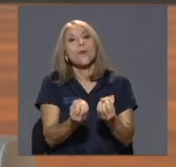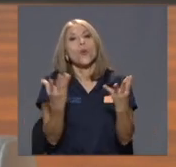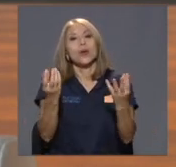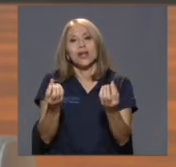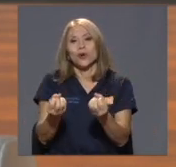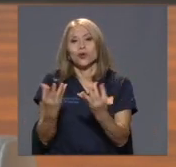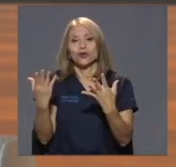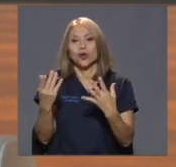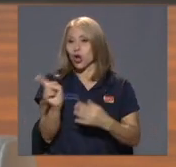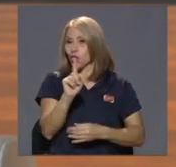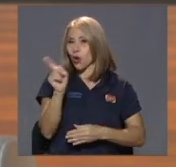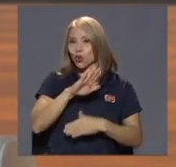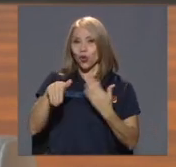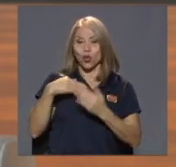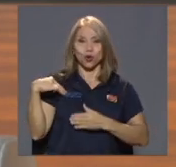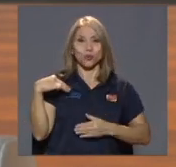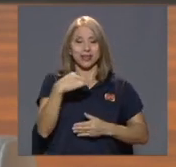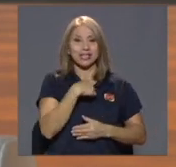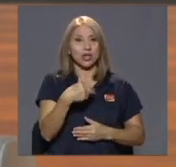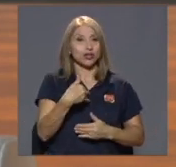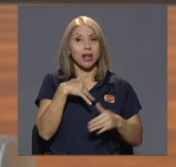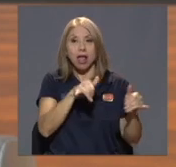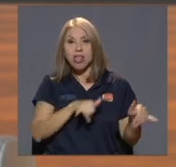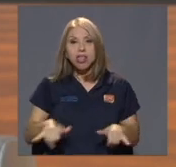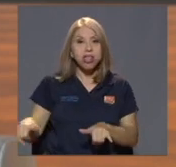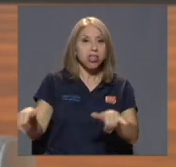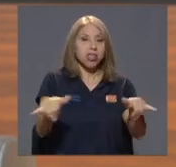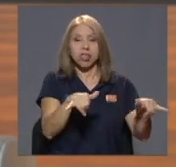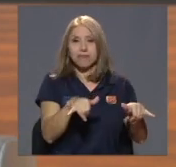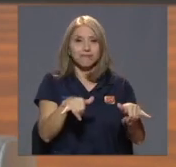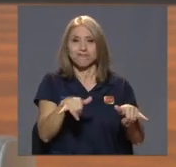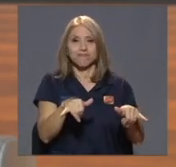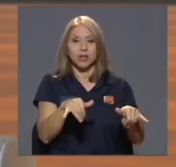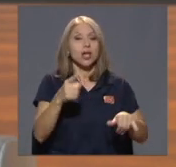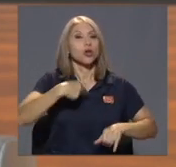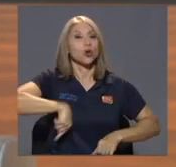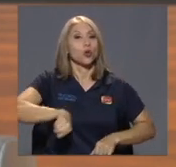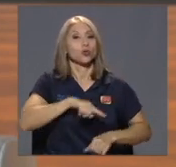Uh-huh. Nosotros en este momento, por ejemplo, estamos, como le dije,